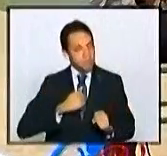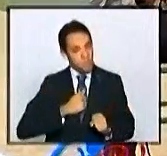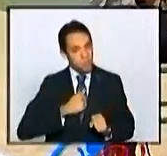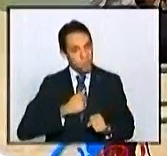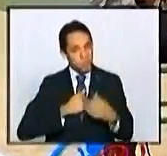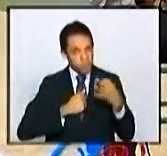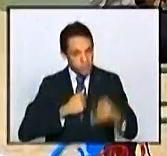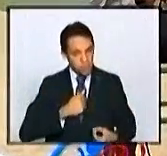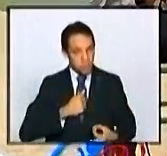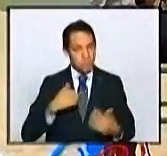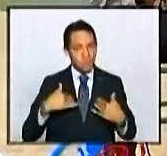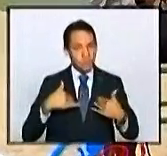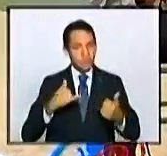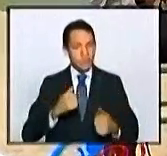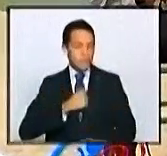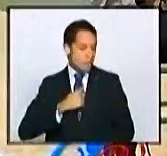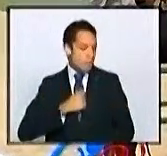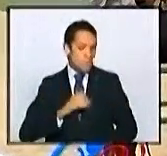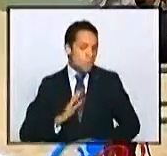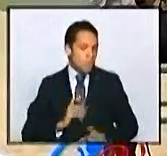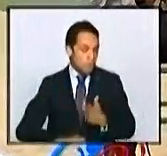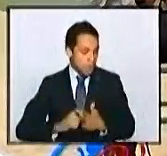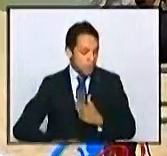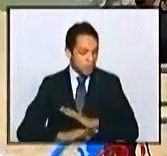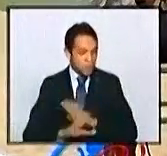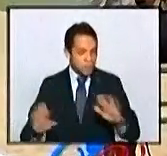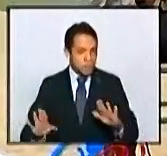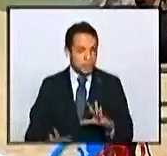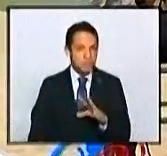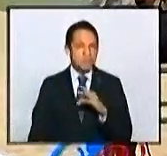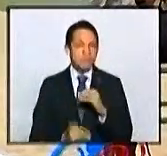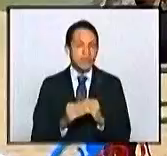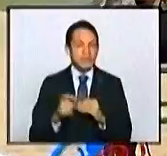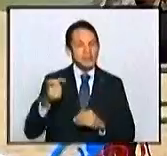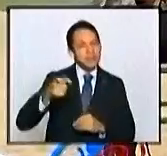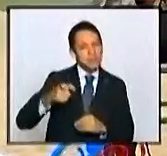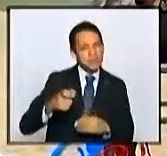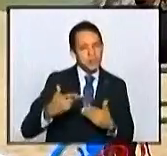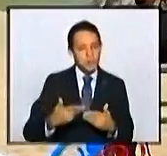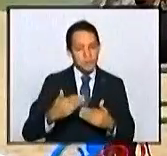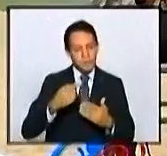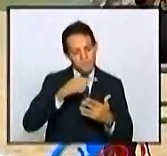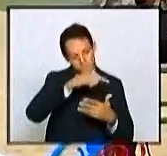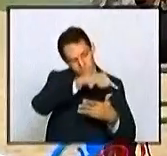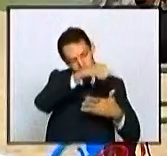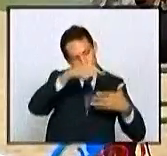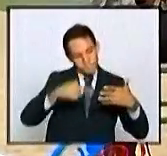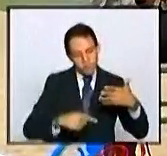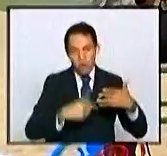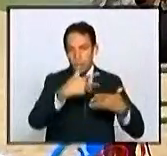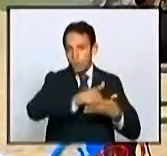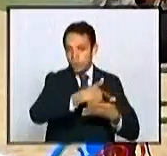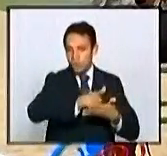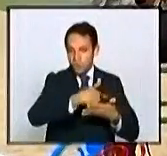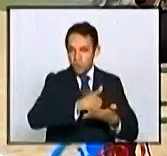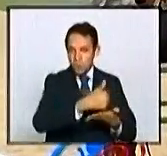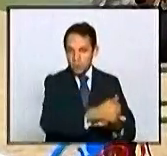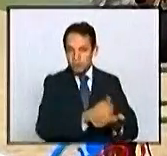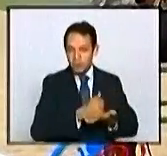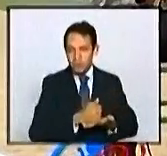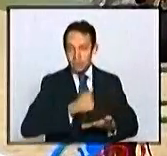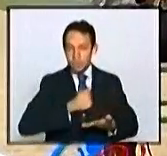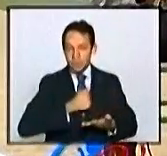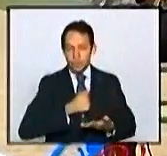de la felicidad es encontrarla en uno mismo. Obviamente necesitamos ciertas pautas que nos ayuden a valorar